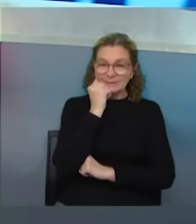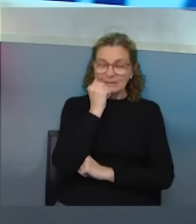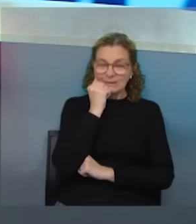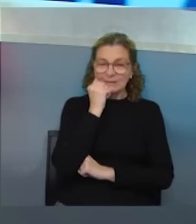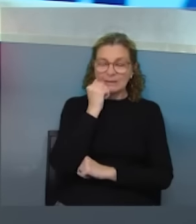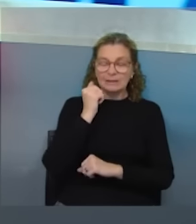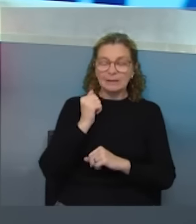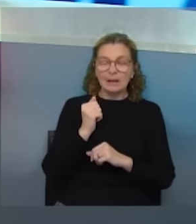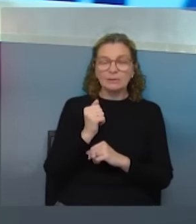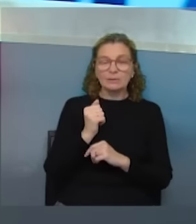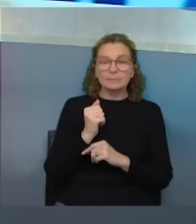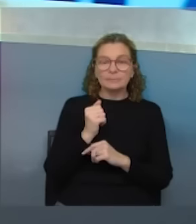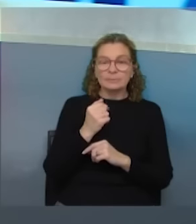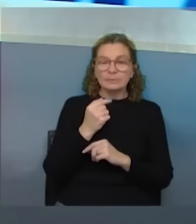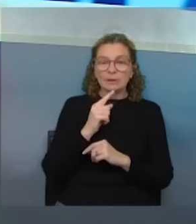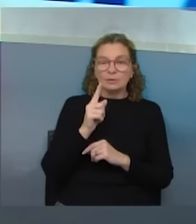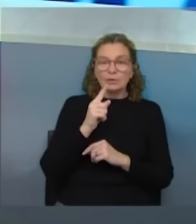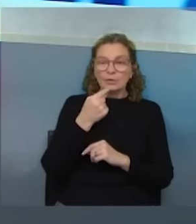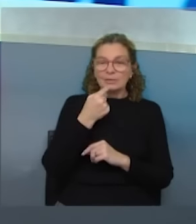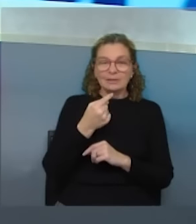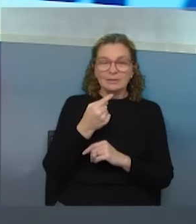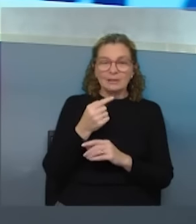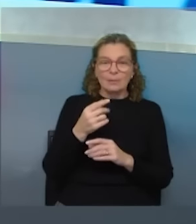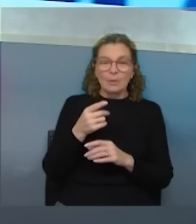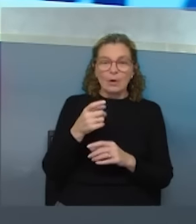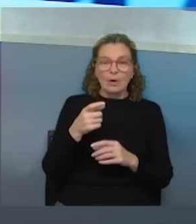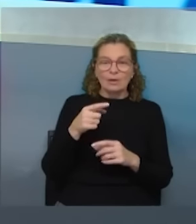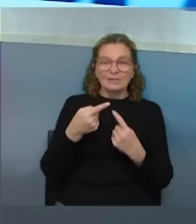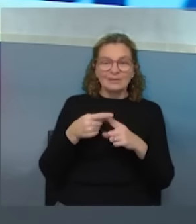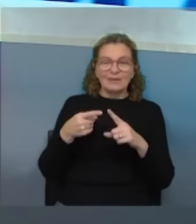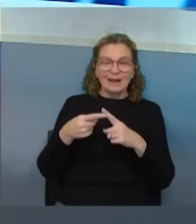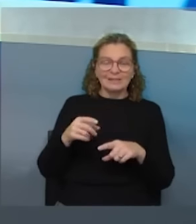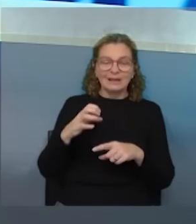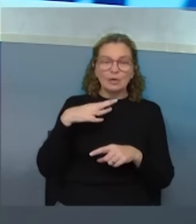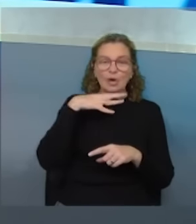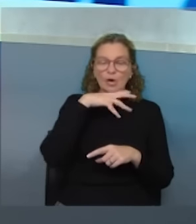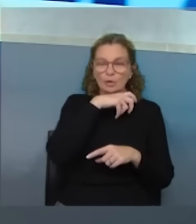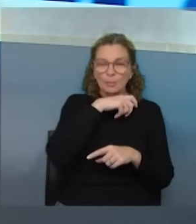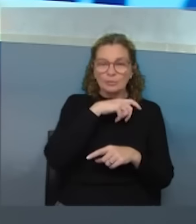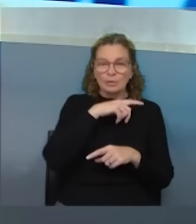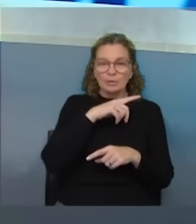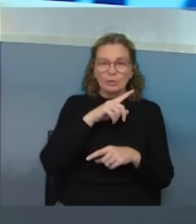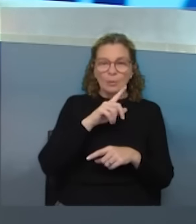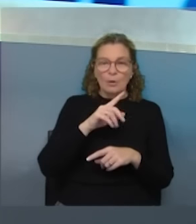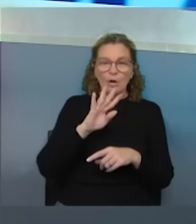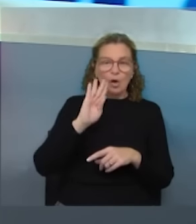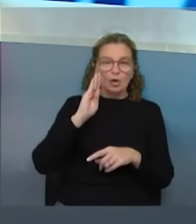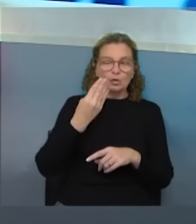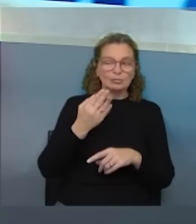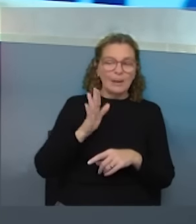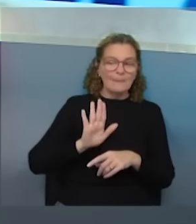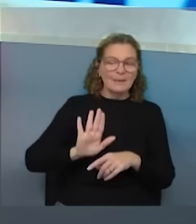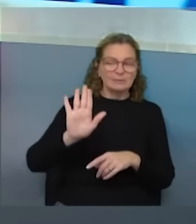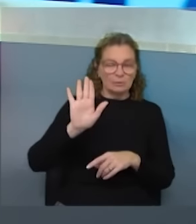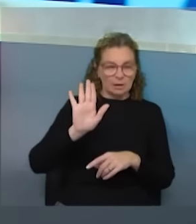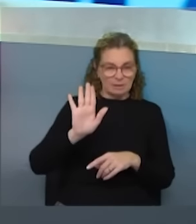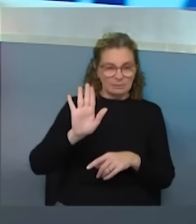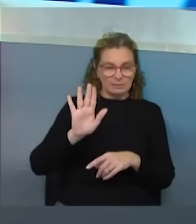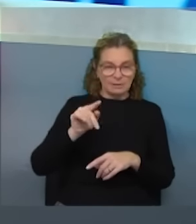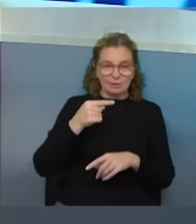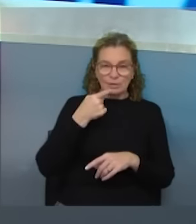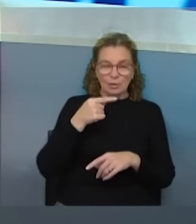Alejandro astesiano no representan casos de corrupción sino inconducta personal y lo dijo en el